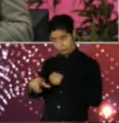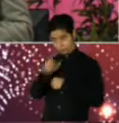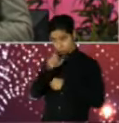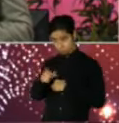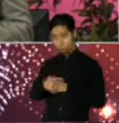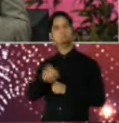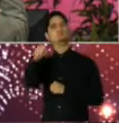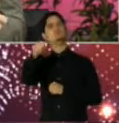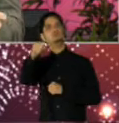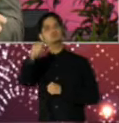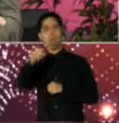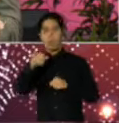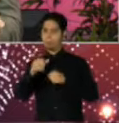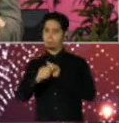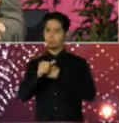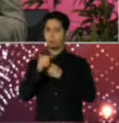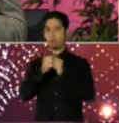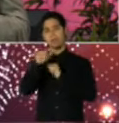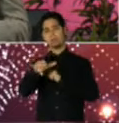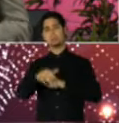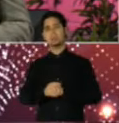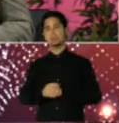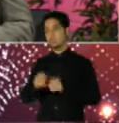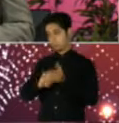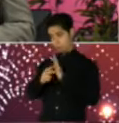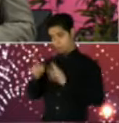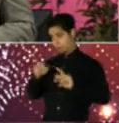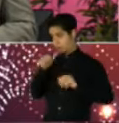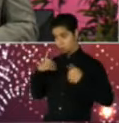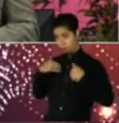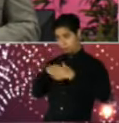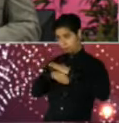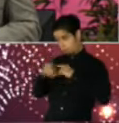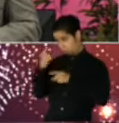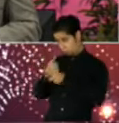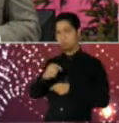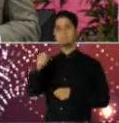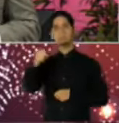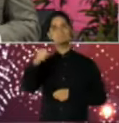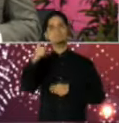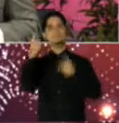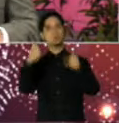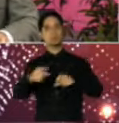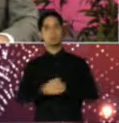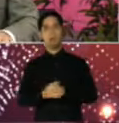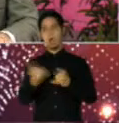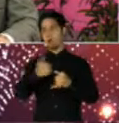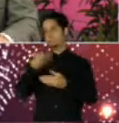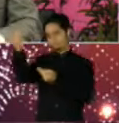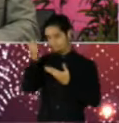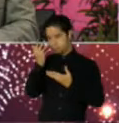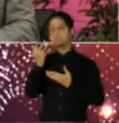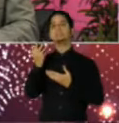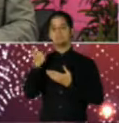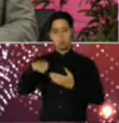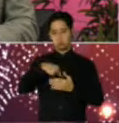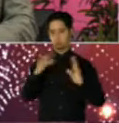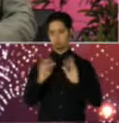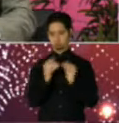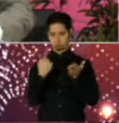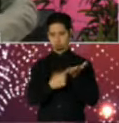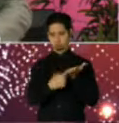Definitivamente el riesgo existe. De que en este momento no tengan acceso. Una vez más llega la preocupación al país y la vamos a atender inmediatamente conforme a